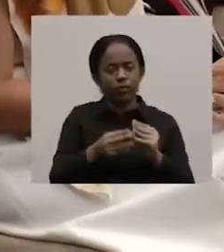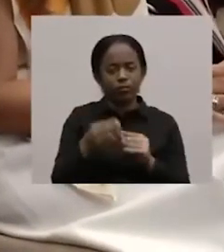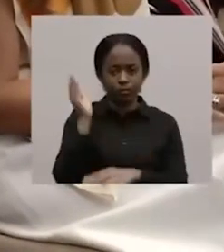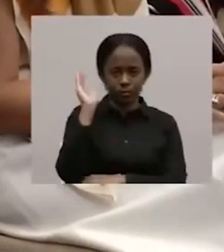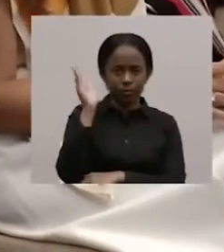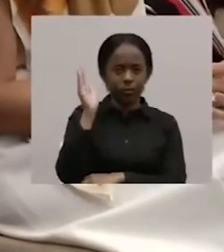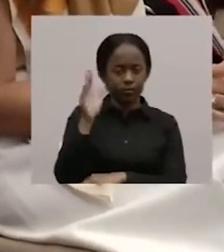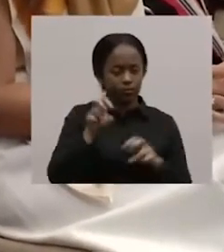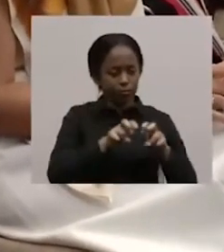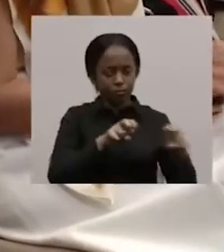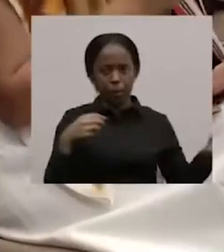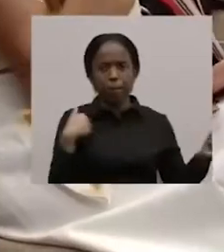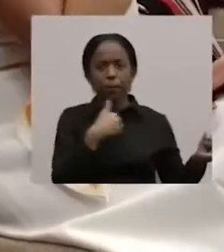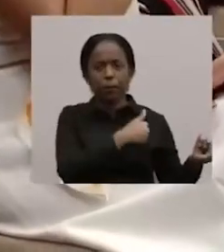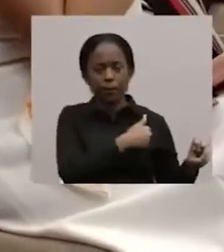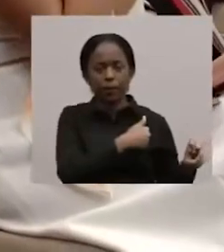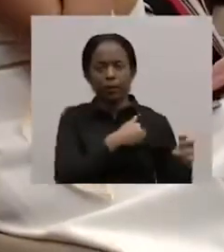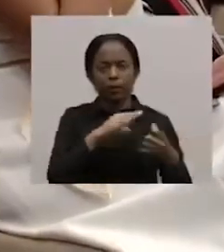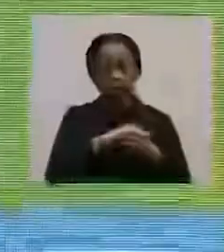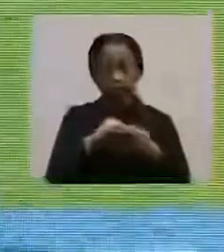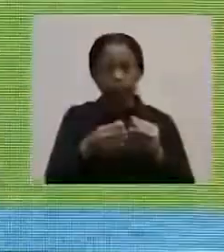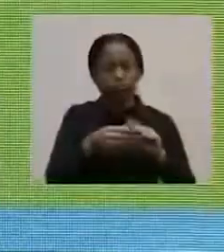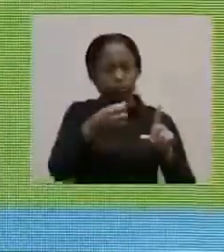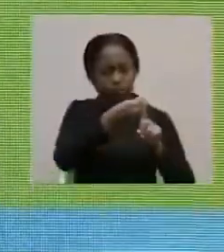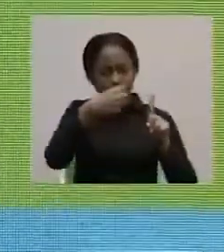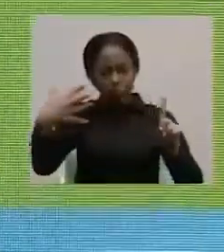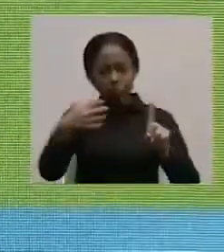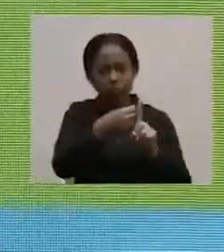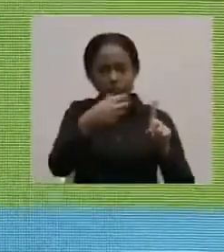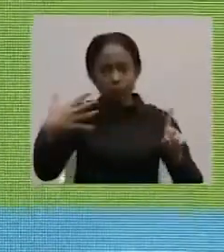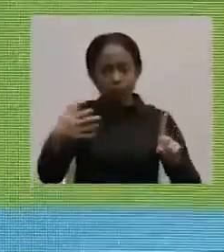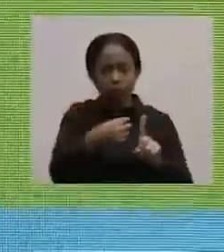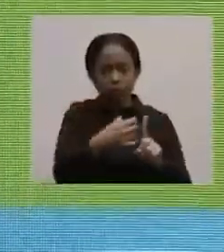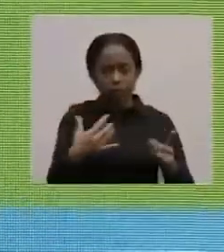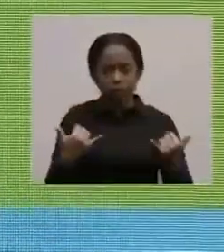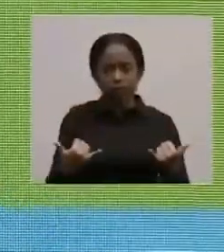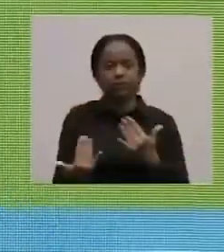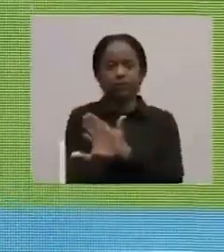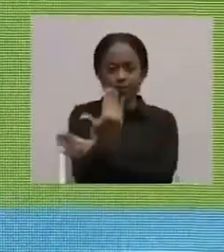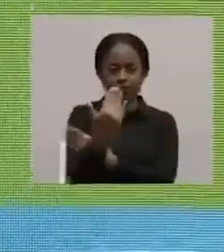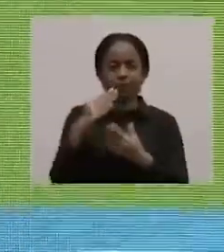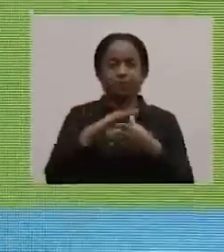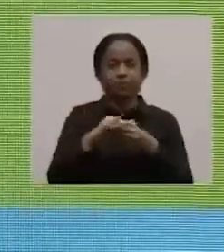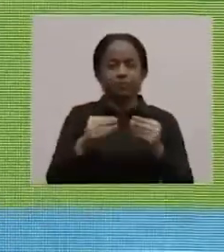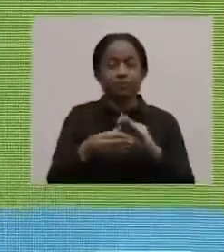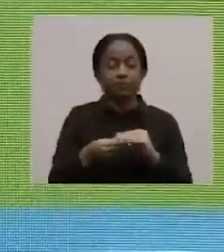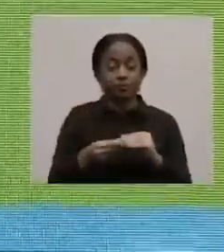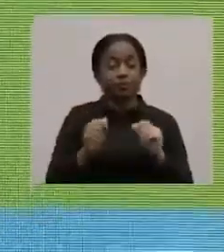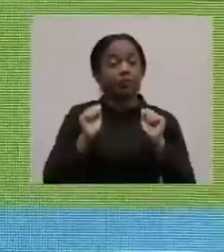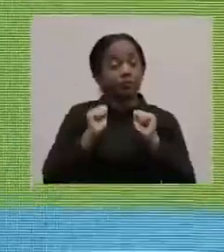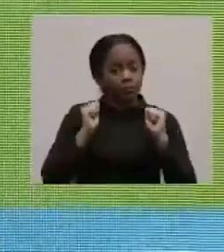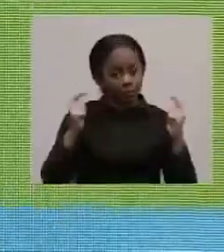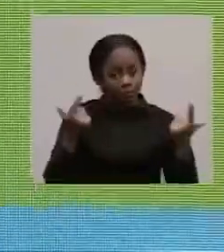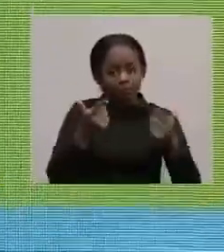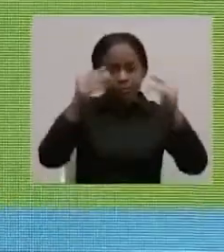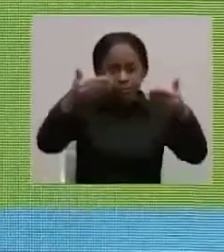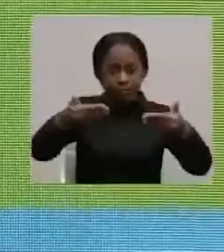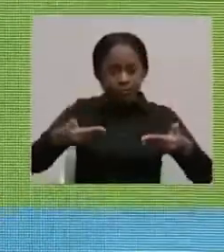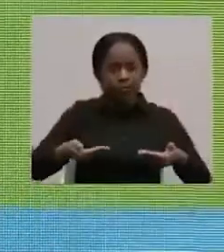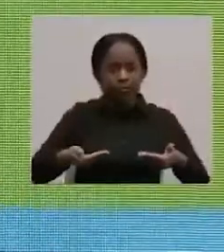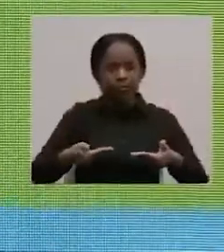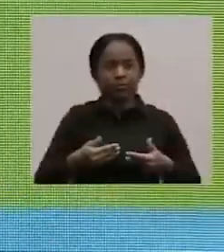este panel que se va a desarrollar en el transcurso de esta mañana. Sean todos ustedes muy